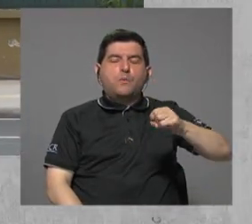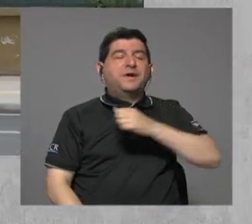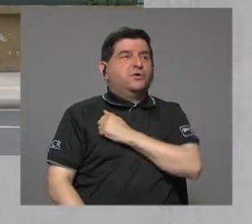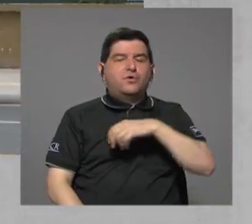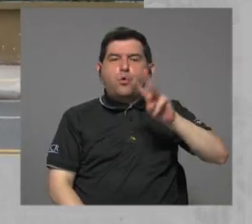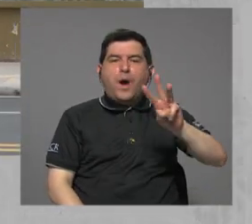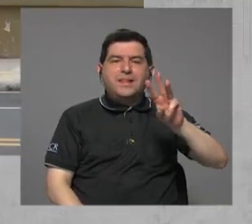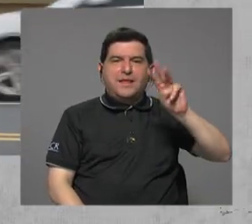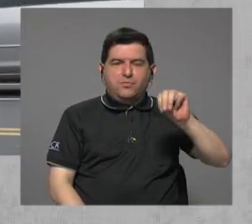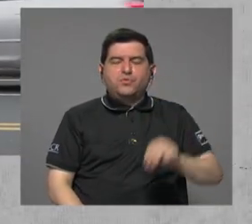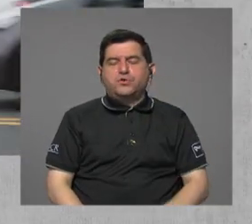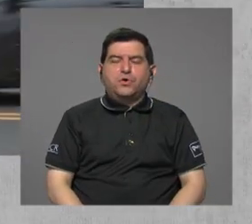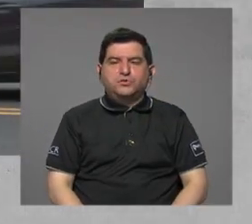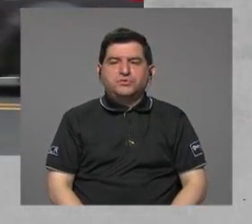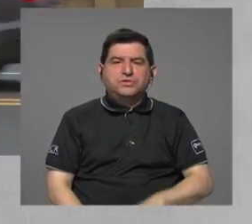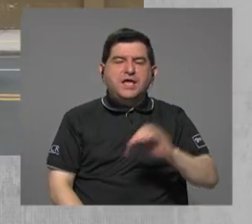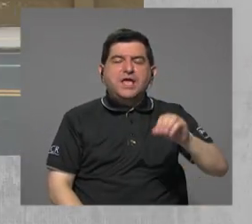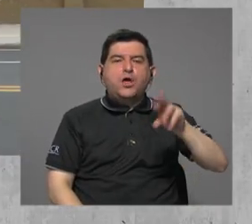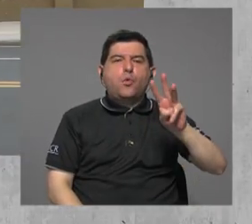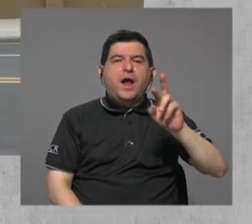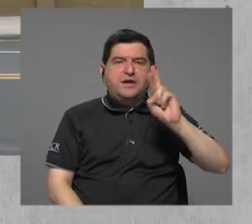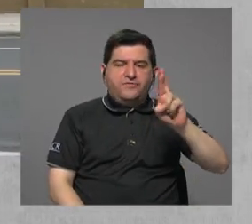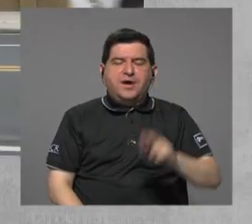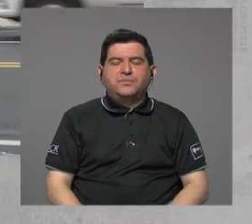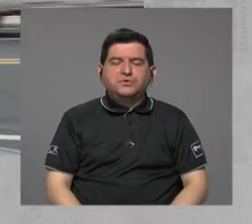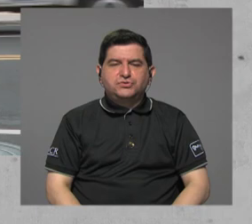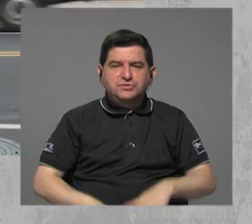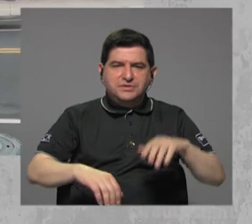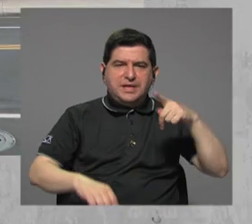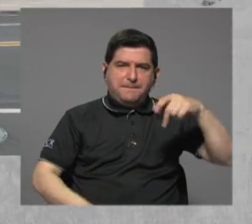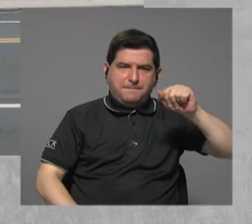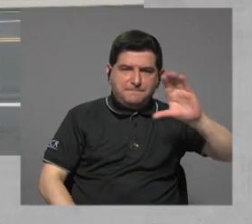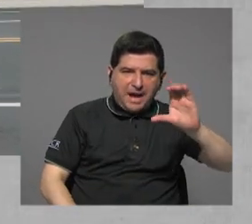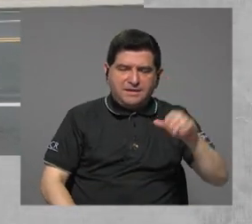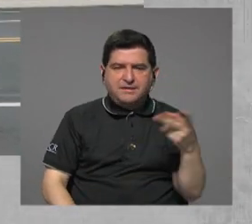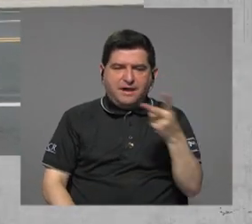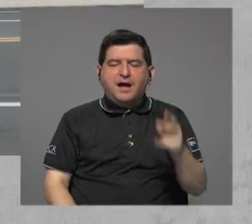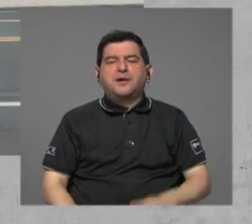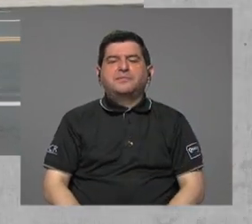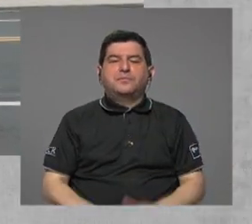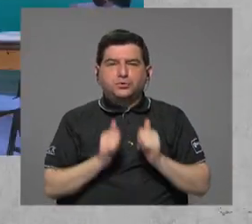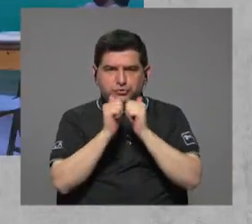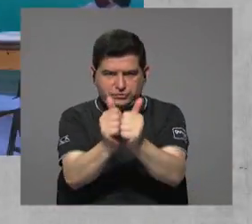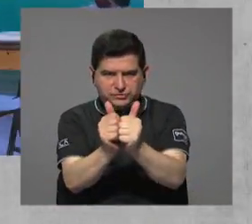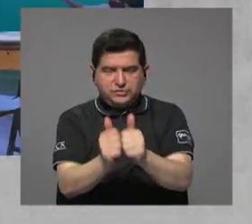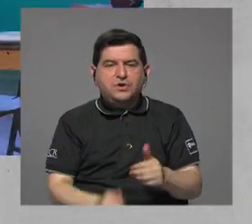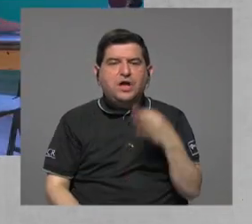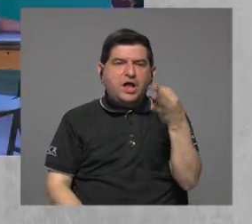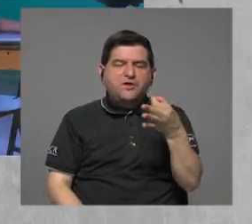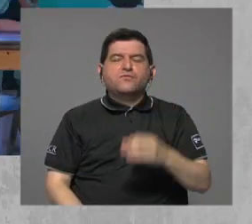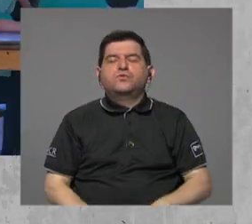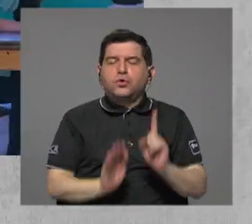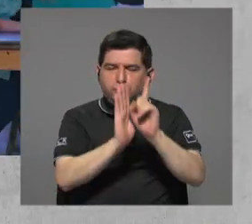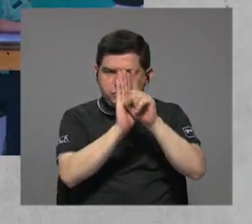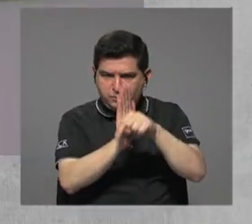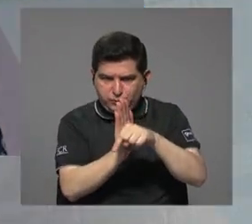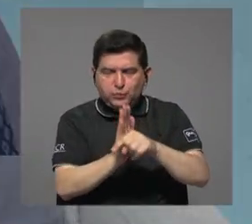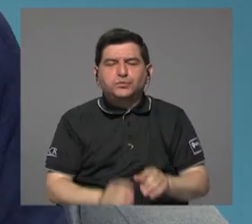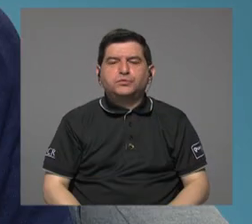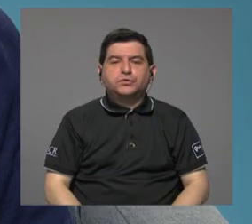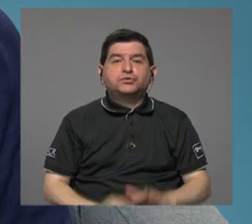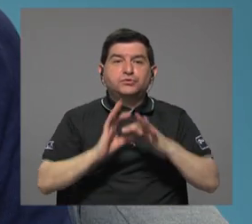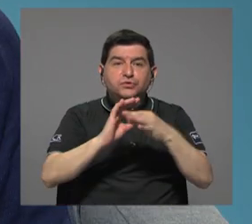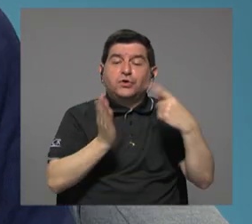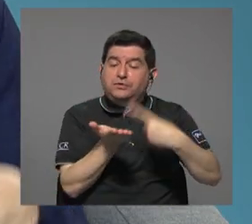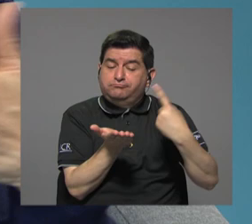partido integración nacional de wilmer ramos del partido acción ciudadana quienes nos acompañaran en las próximas en los próximos minutos en torno